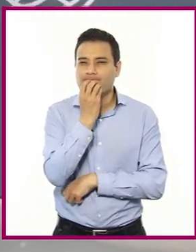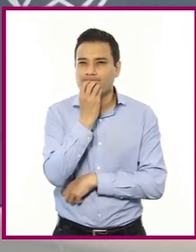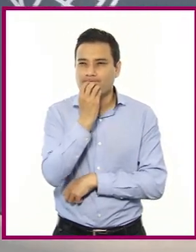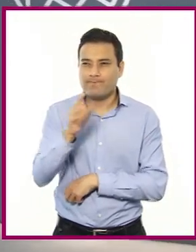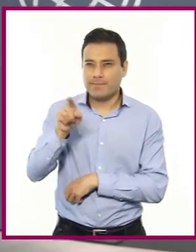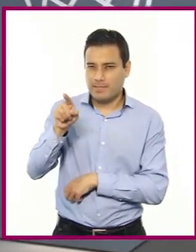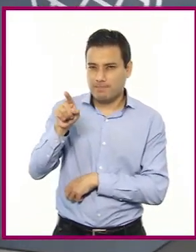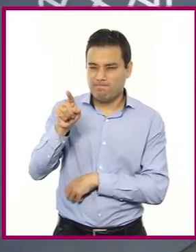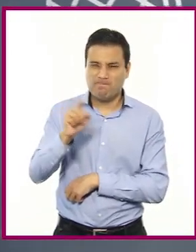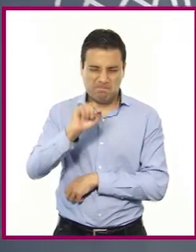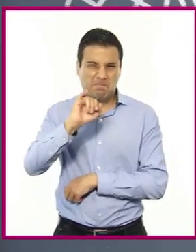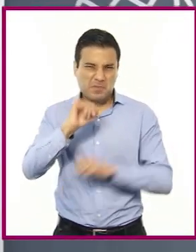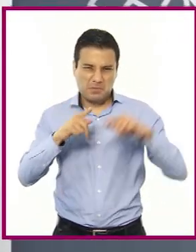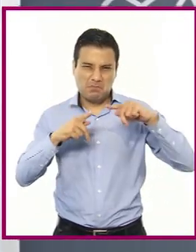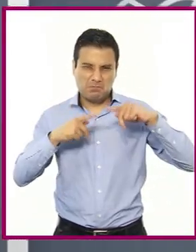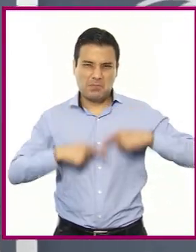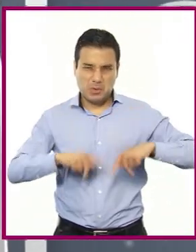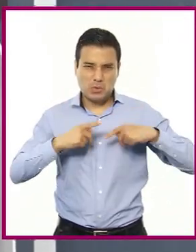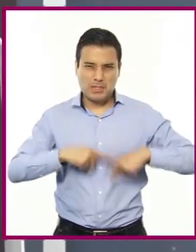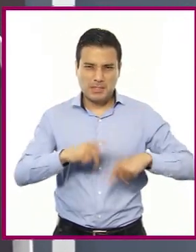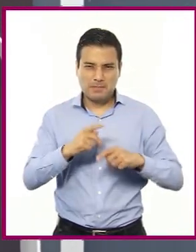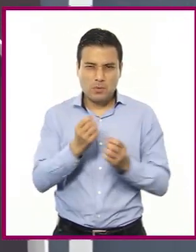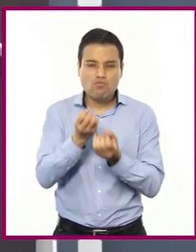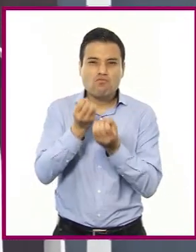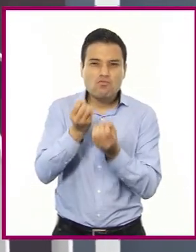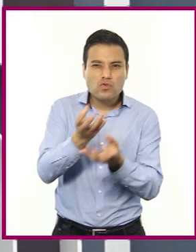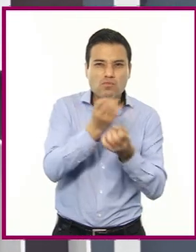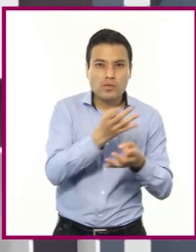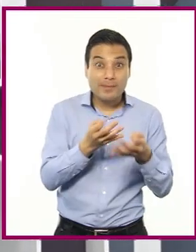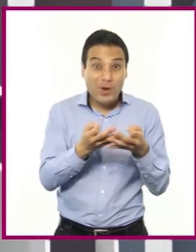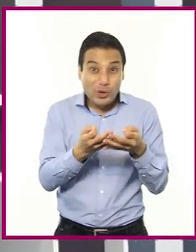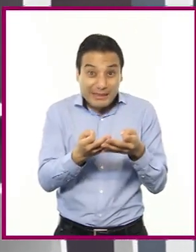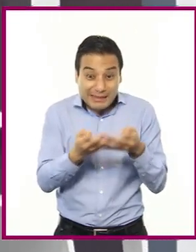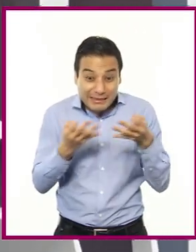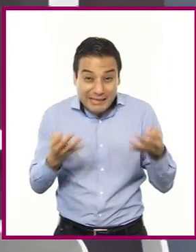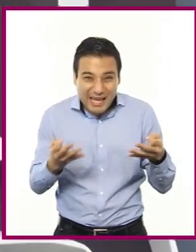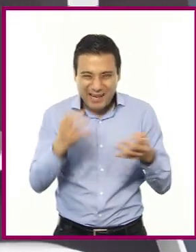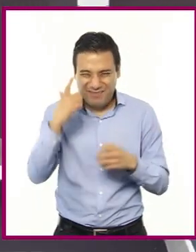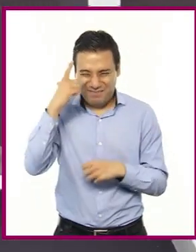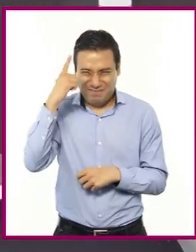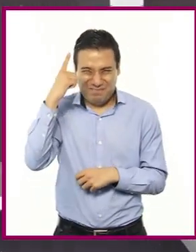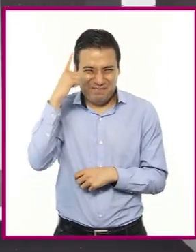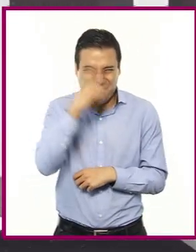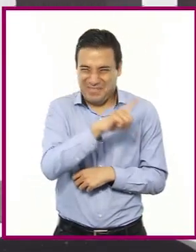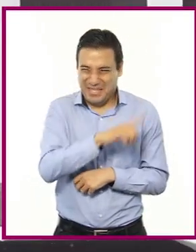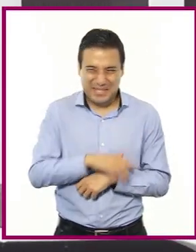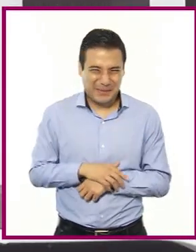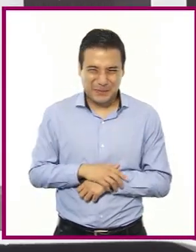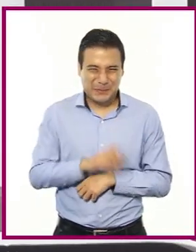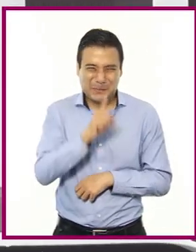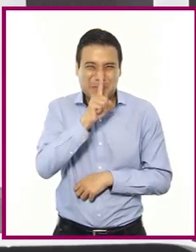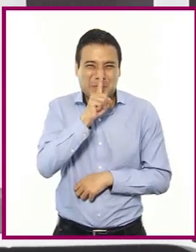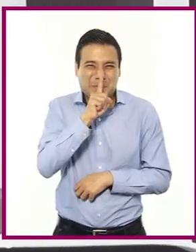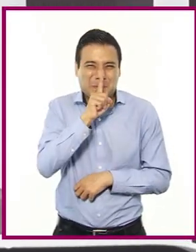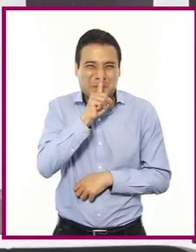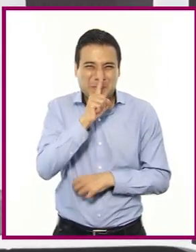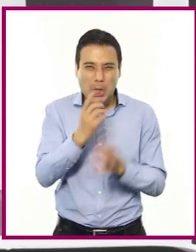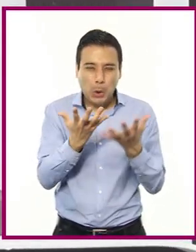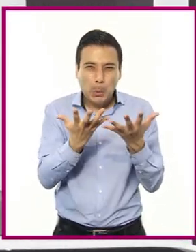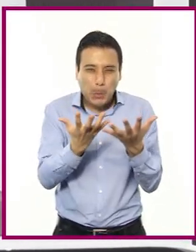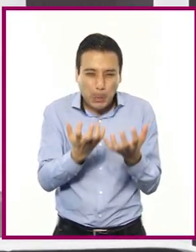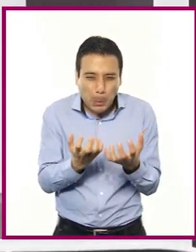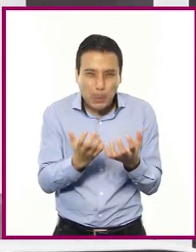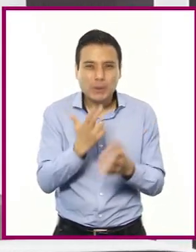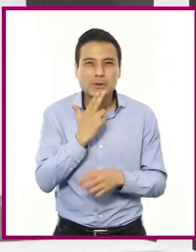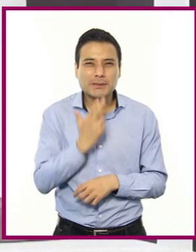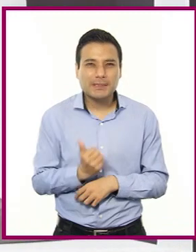sus repartos, solo que estos fueron de tierras pésimas, cerriles o de plano inservibles. Por si fuera